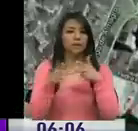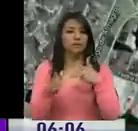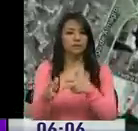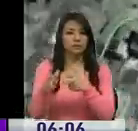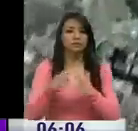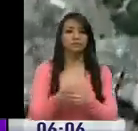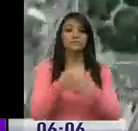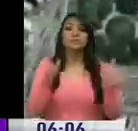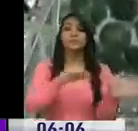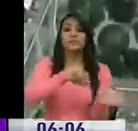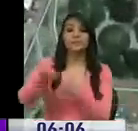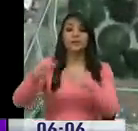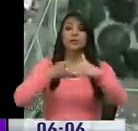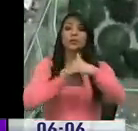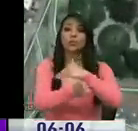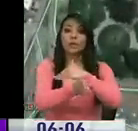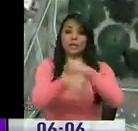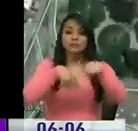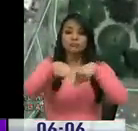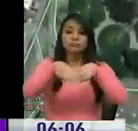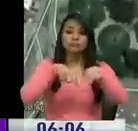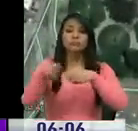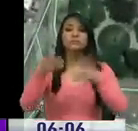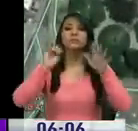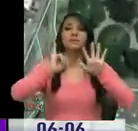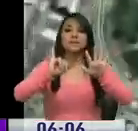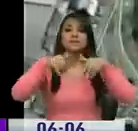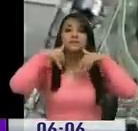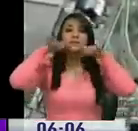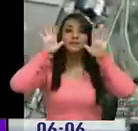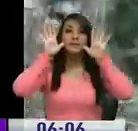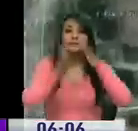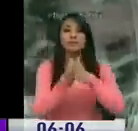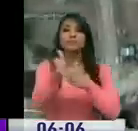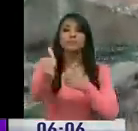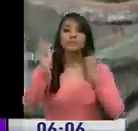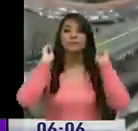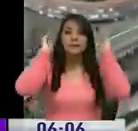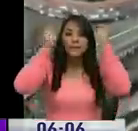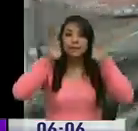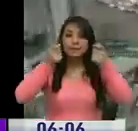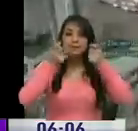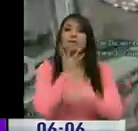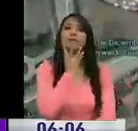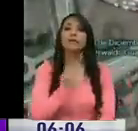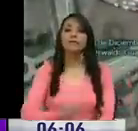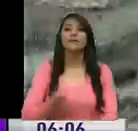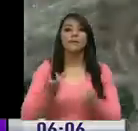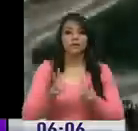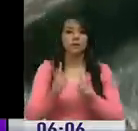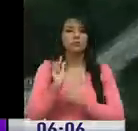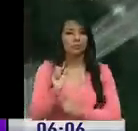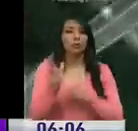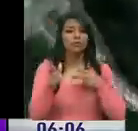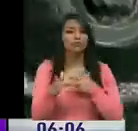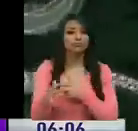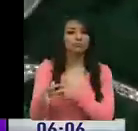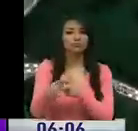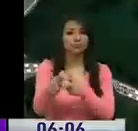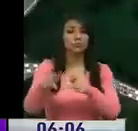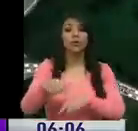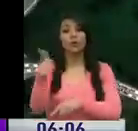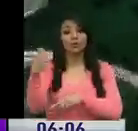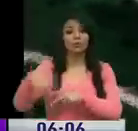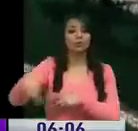túneles están fluidos en la 6 de diciembre en donde va hacia la chiris y el hoy Alfaro ya presenta algo de congestión el resto de la